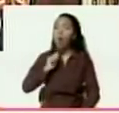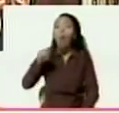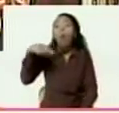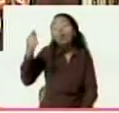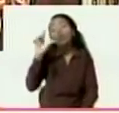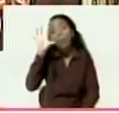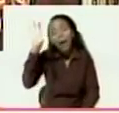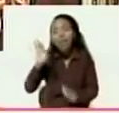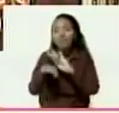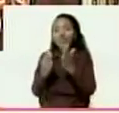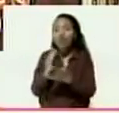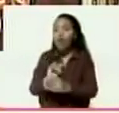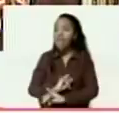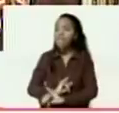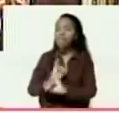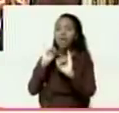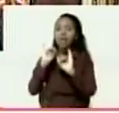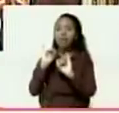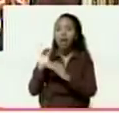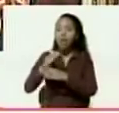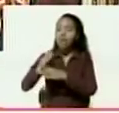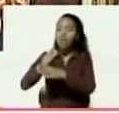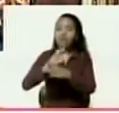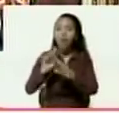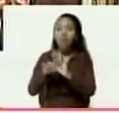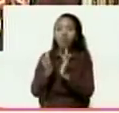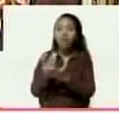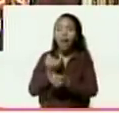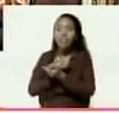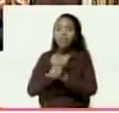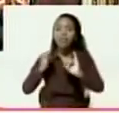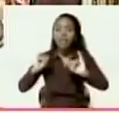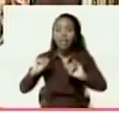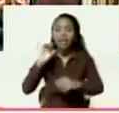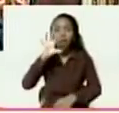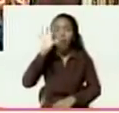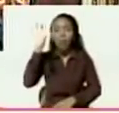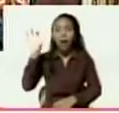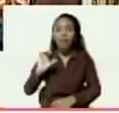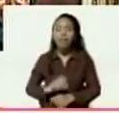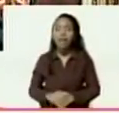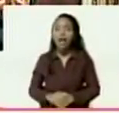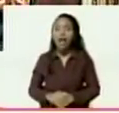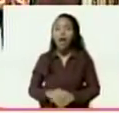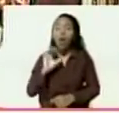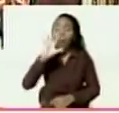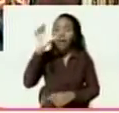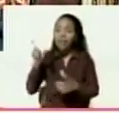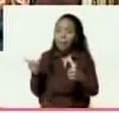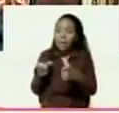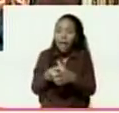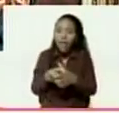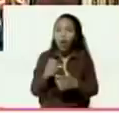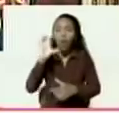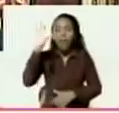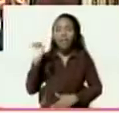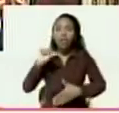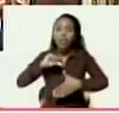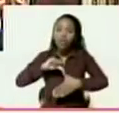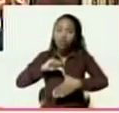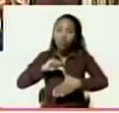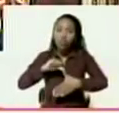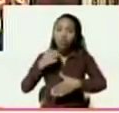mundo y se acabaría la convivencia mundial, la independencia de los países pequeños, los países del sur. Tendríamos